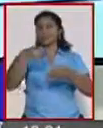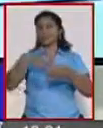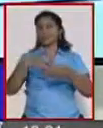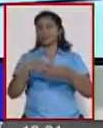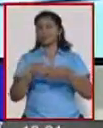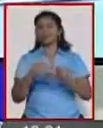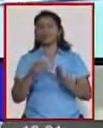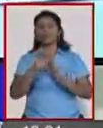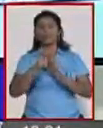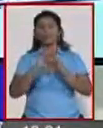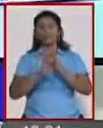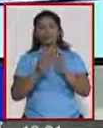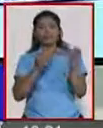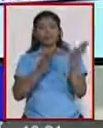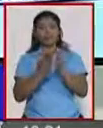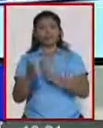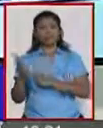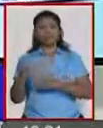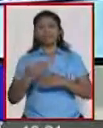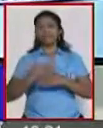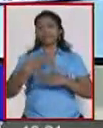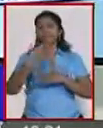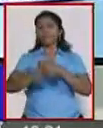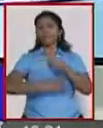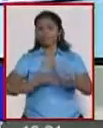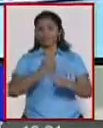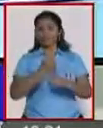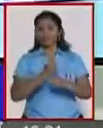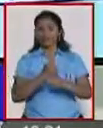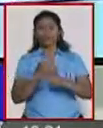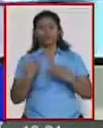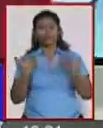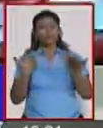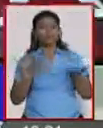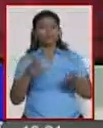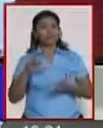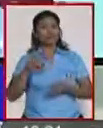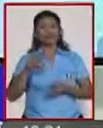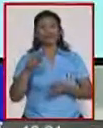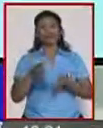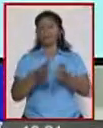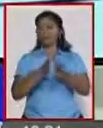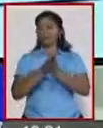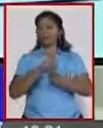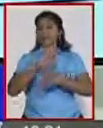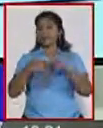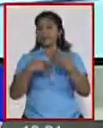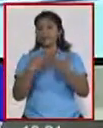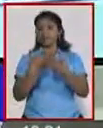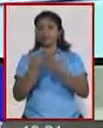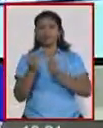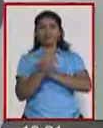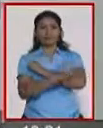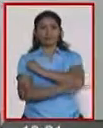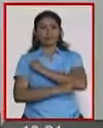por cartas y estatutos orgánicos que se va a realizar el próximo año. Hasta el momento existen 22 solicitudes en todo el país.